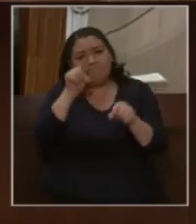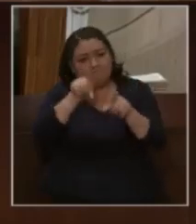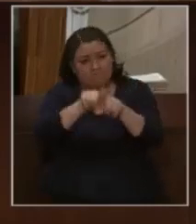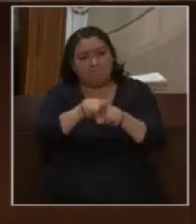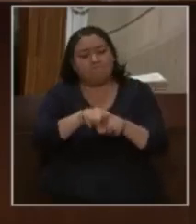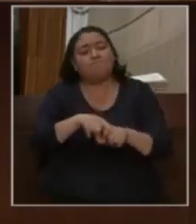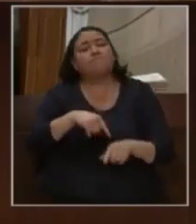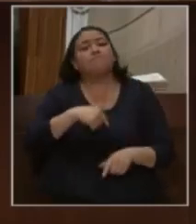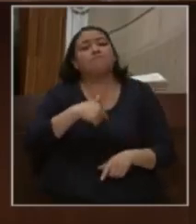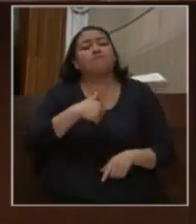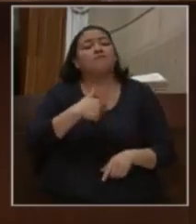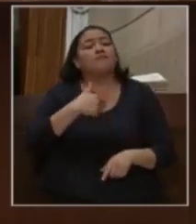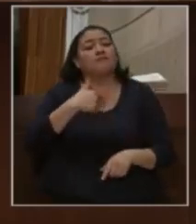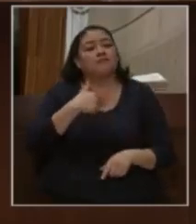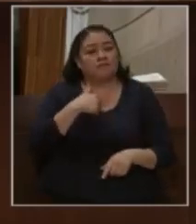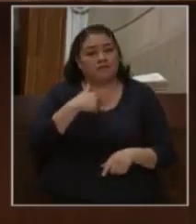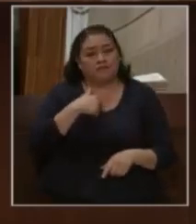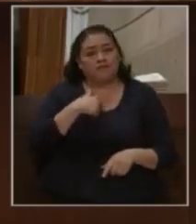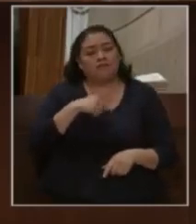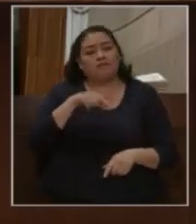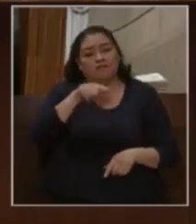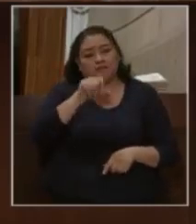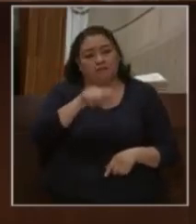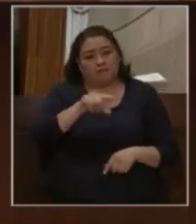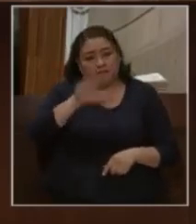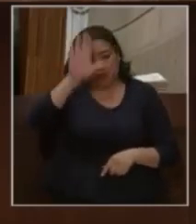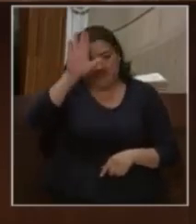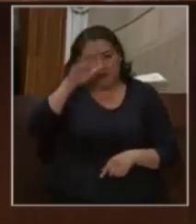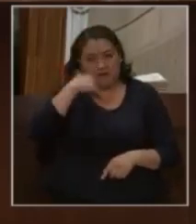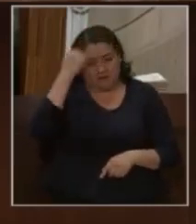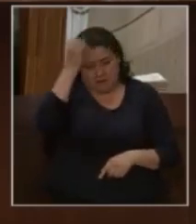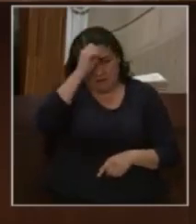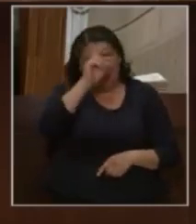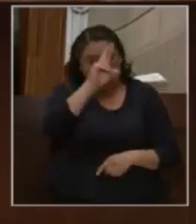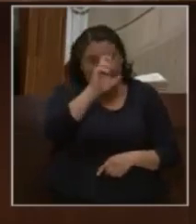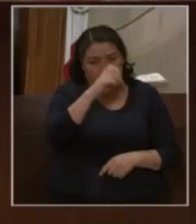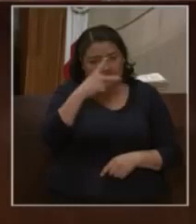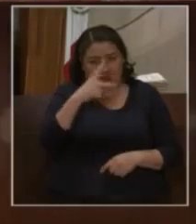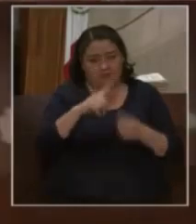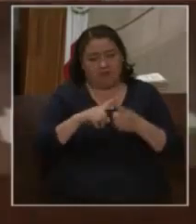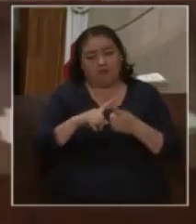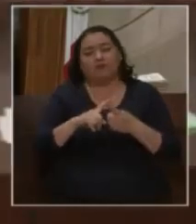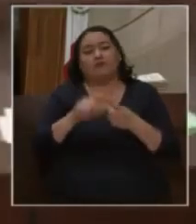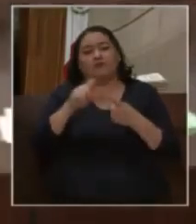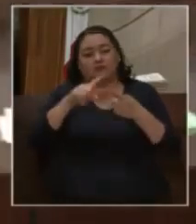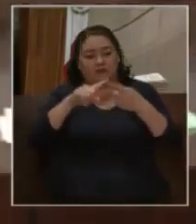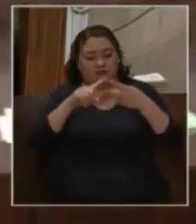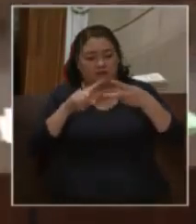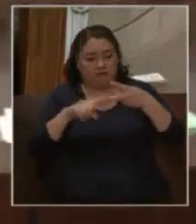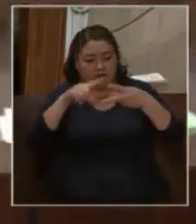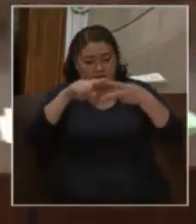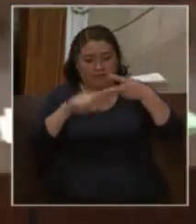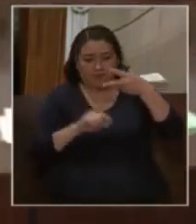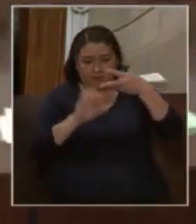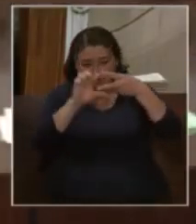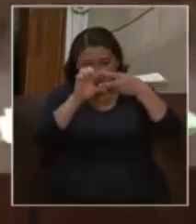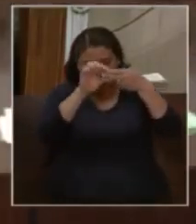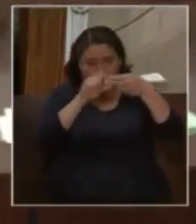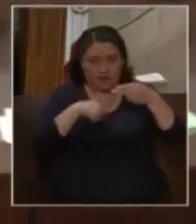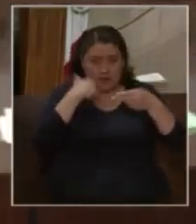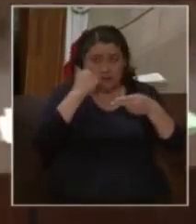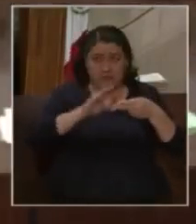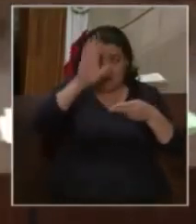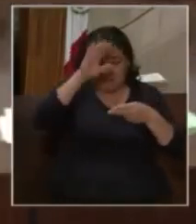a este recurso de apelación 209 y sus acumulados 2015, en torno